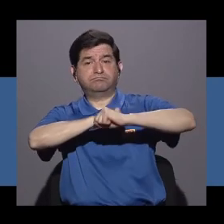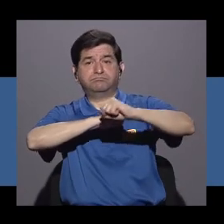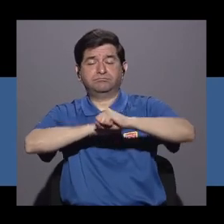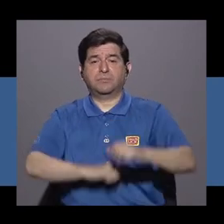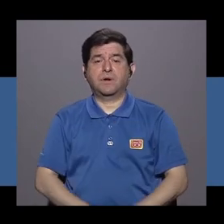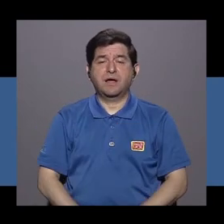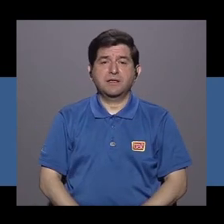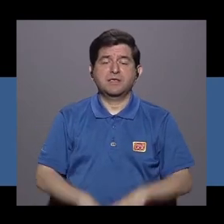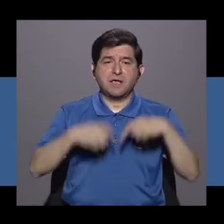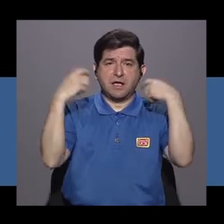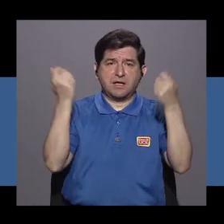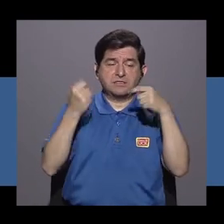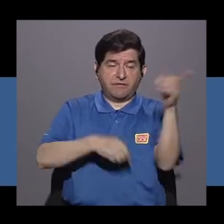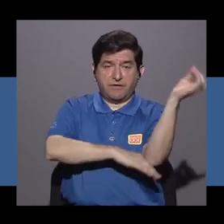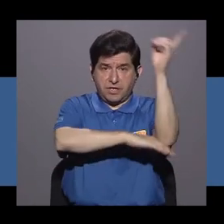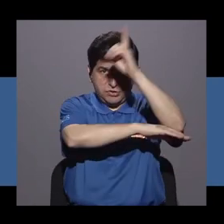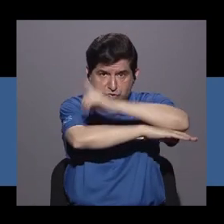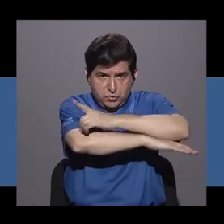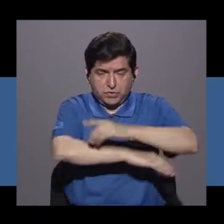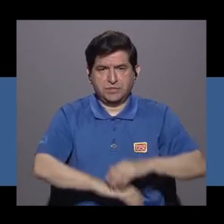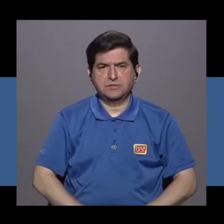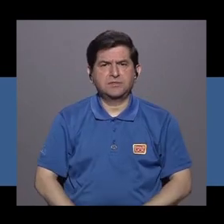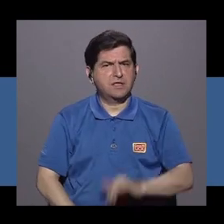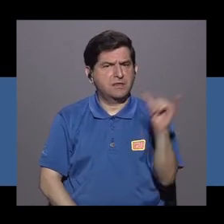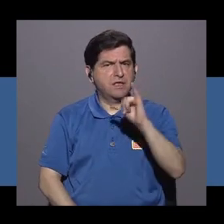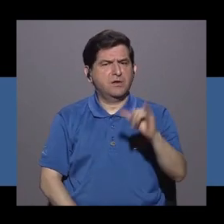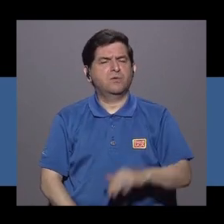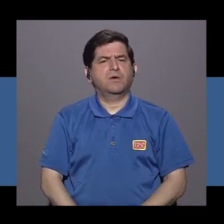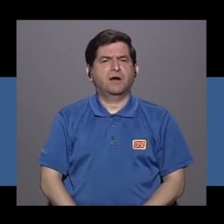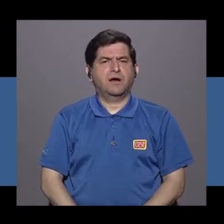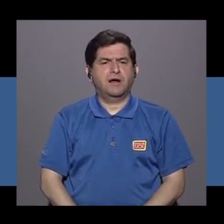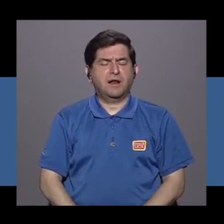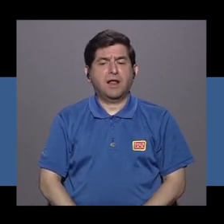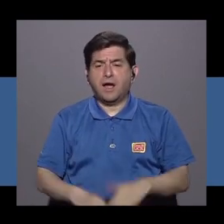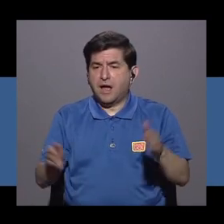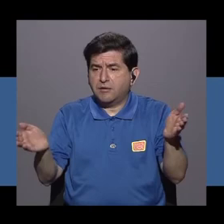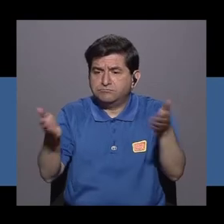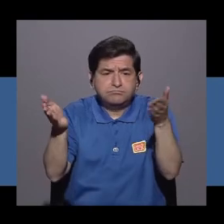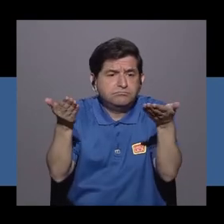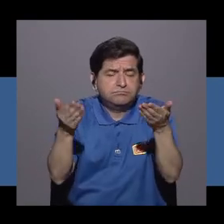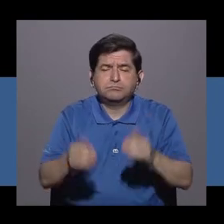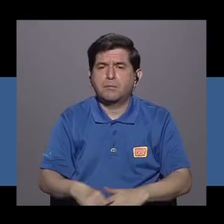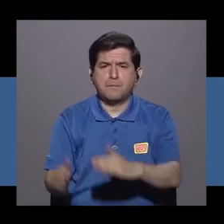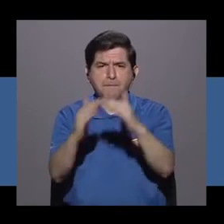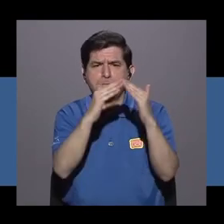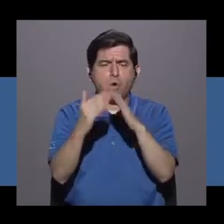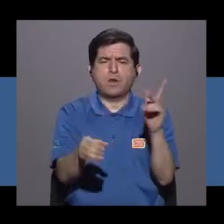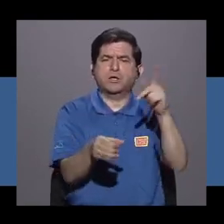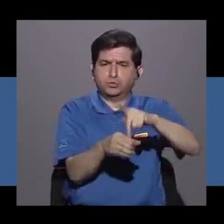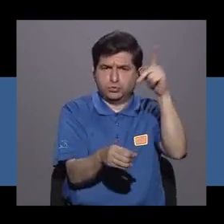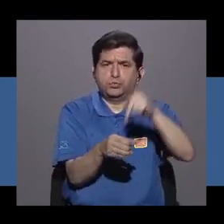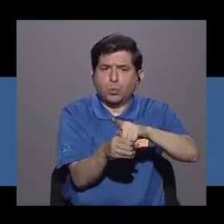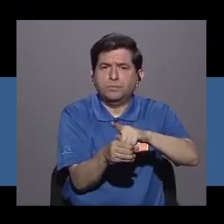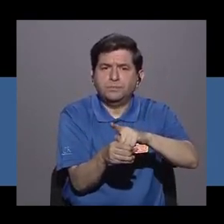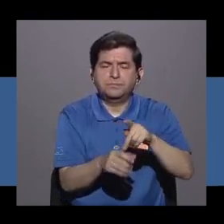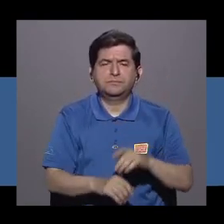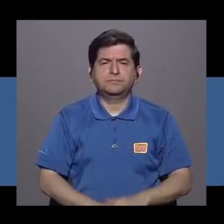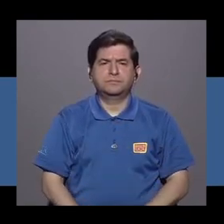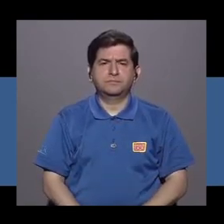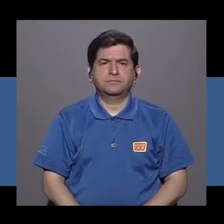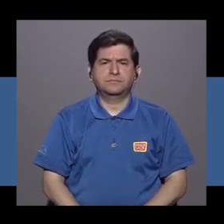campaña para la celebración de este día también invita a la población a que se